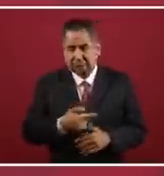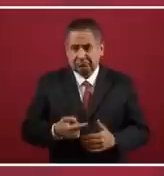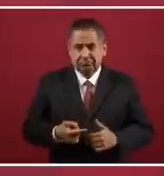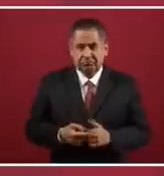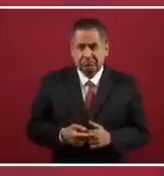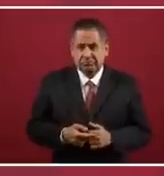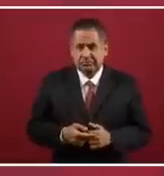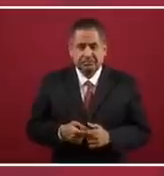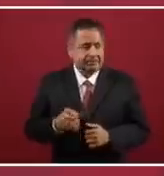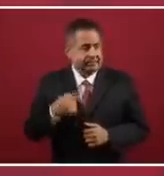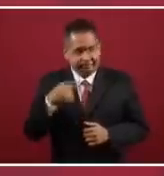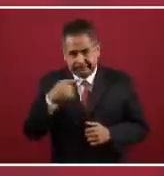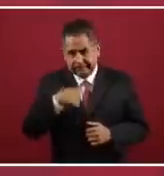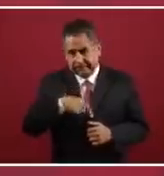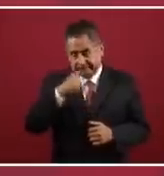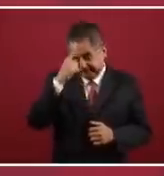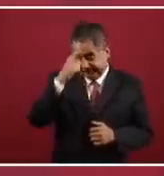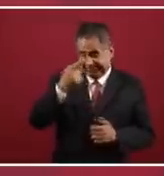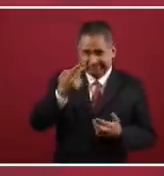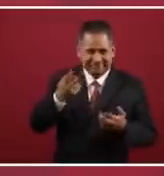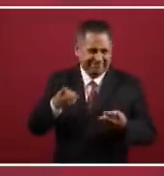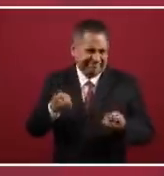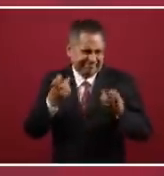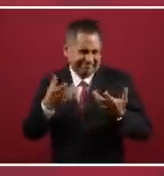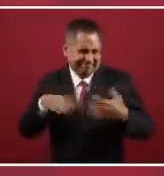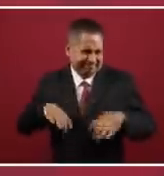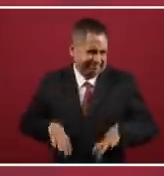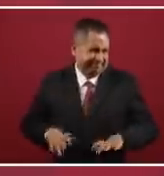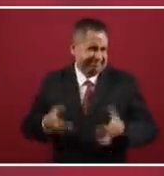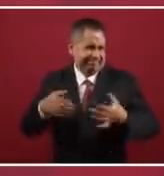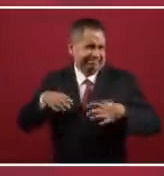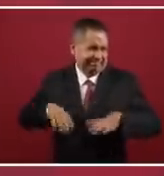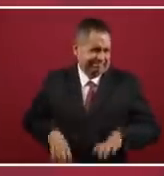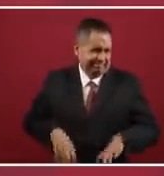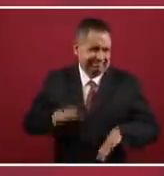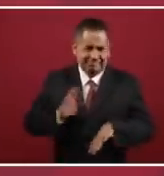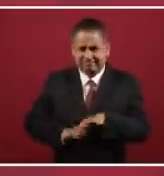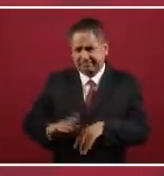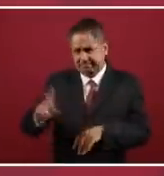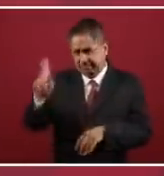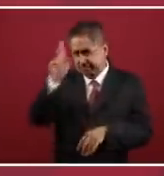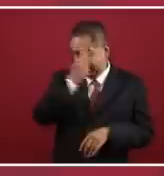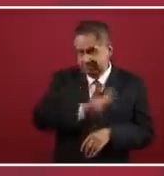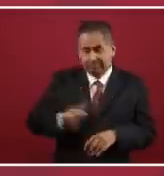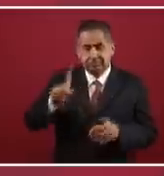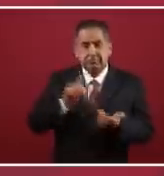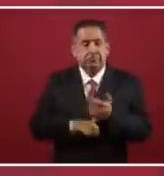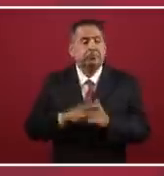El saqueo más grande en la historia de México se consumó